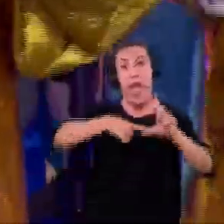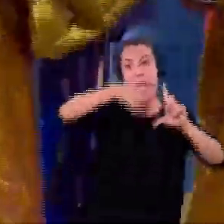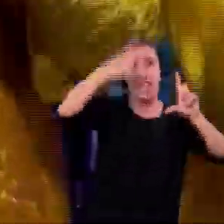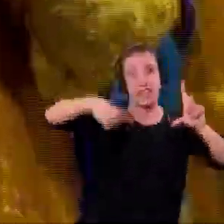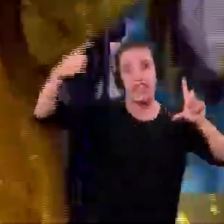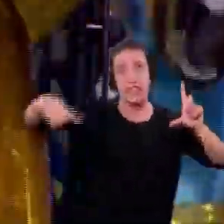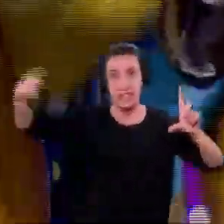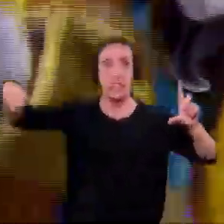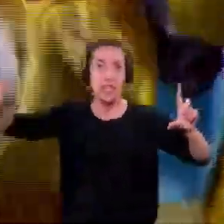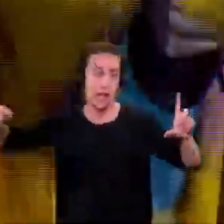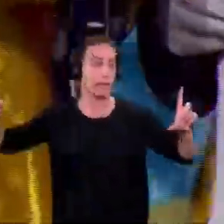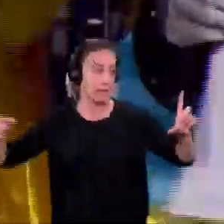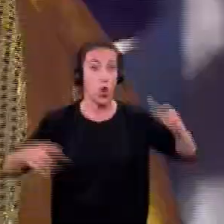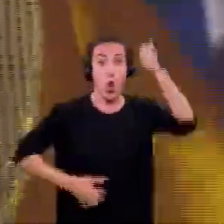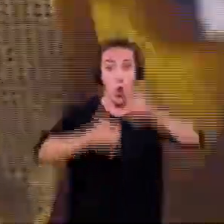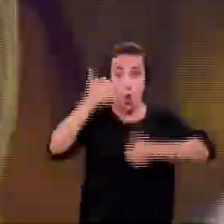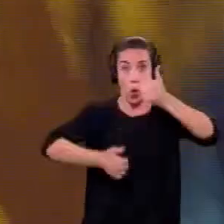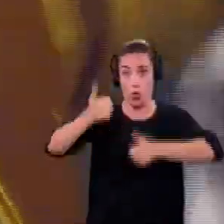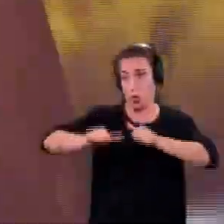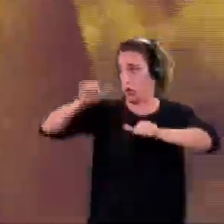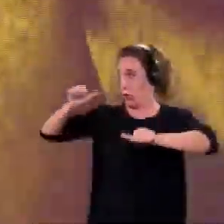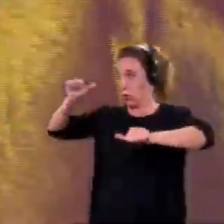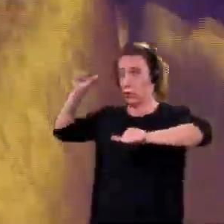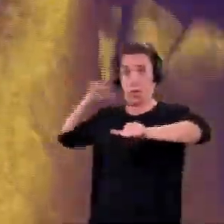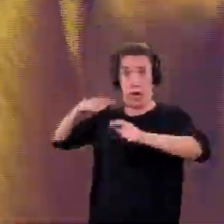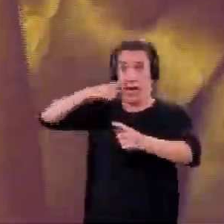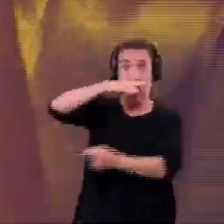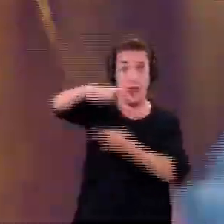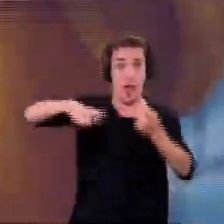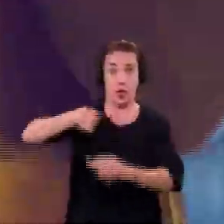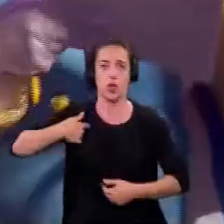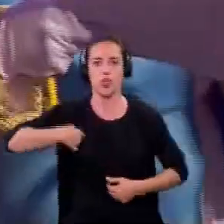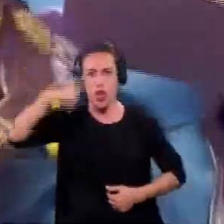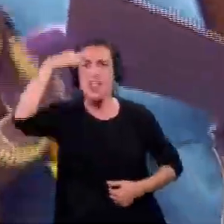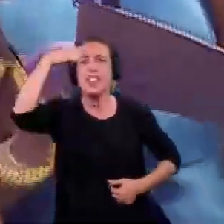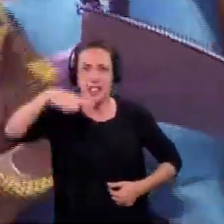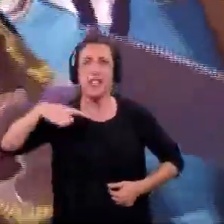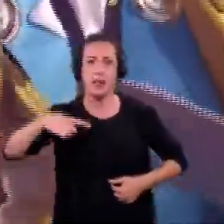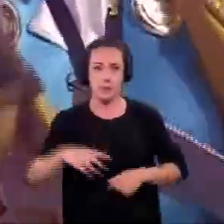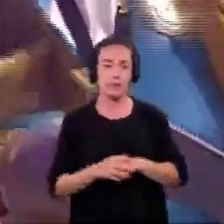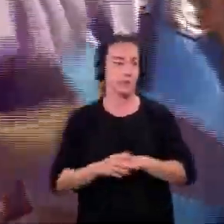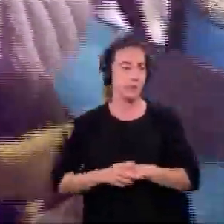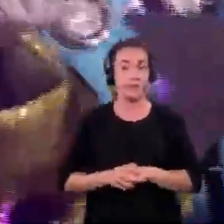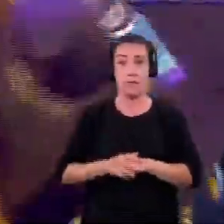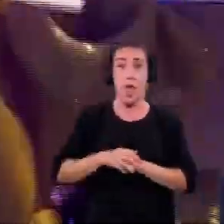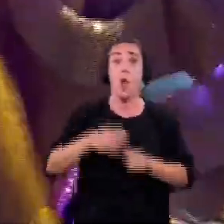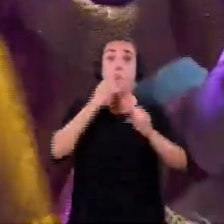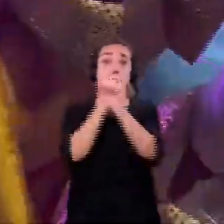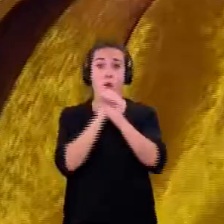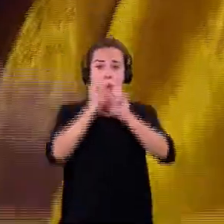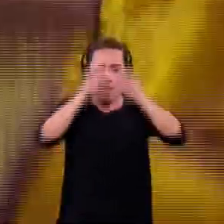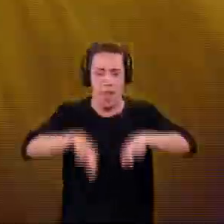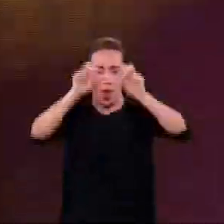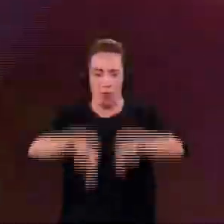Estadística, tú ves los concursos que han pasado cada año, yo he escuchado que el nivel va peor.